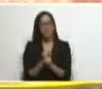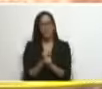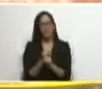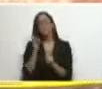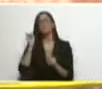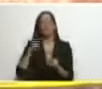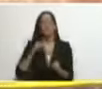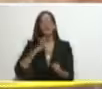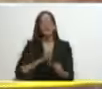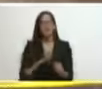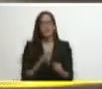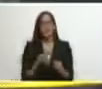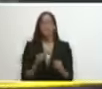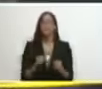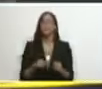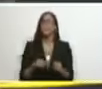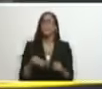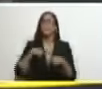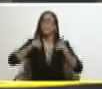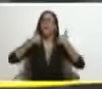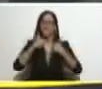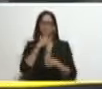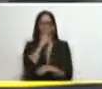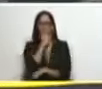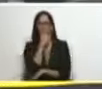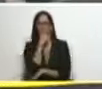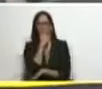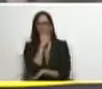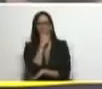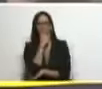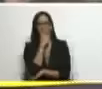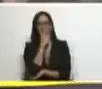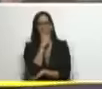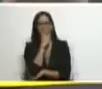también que está cada vez más bajo sospecha.